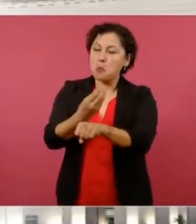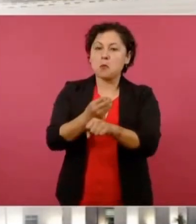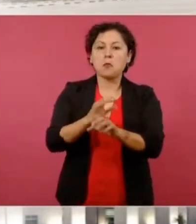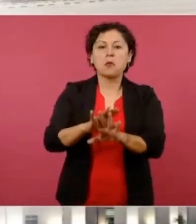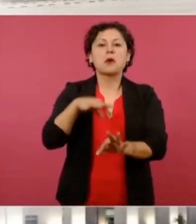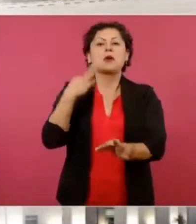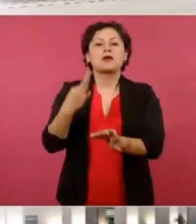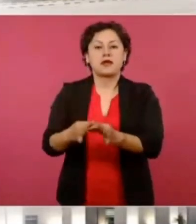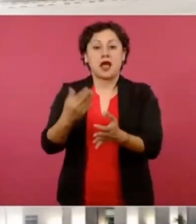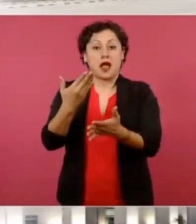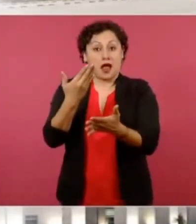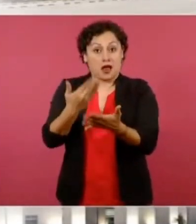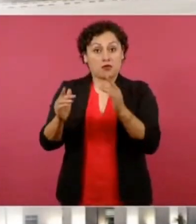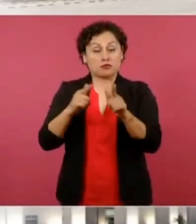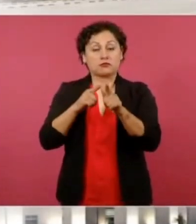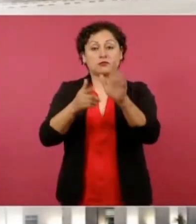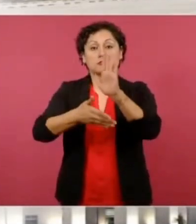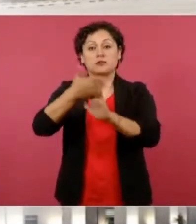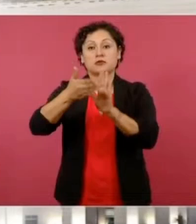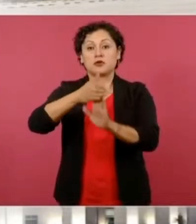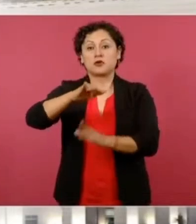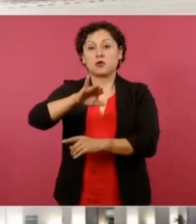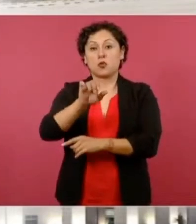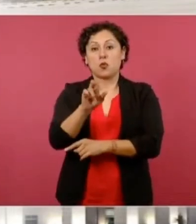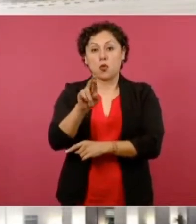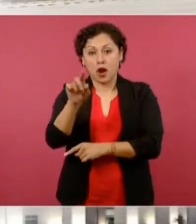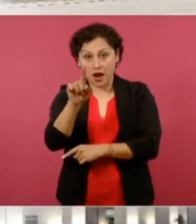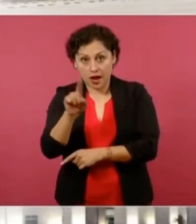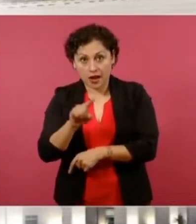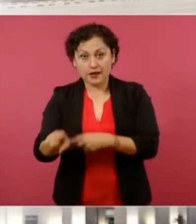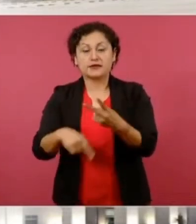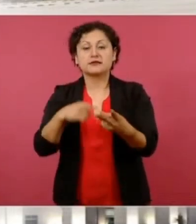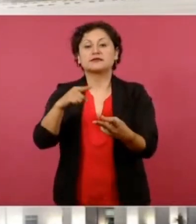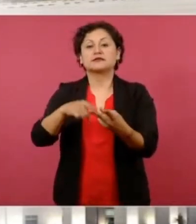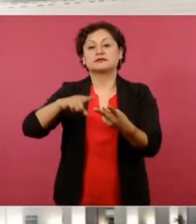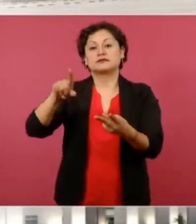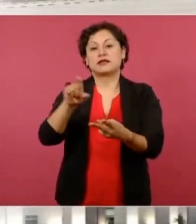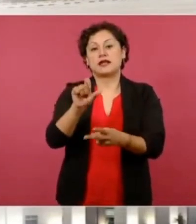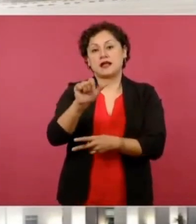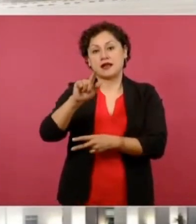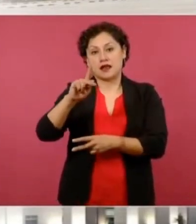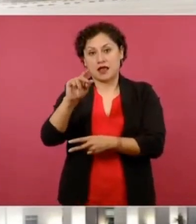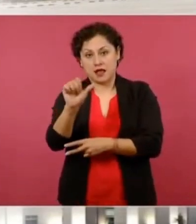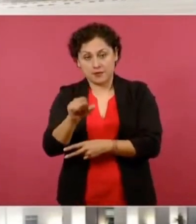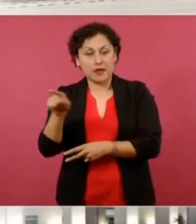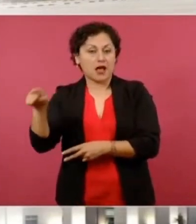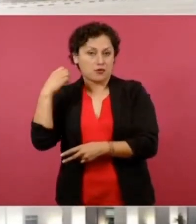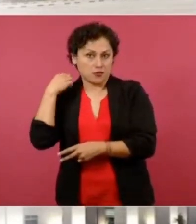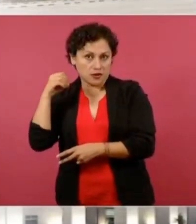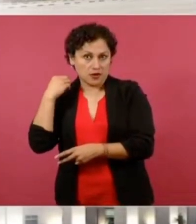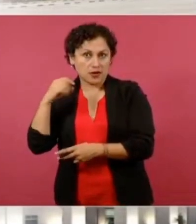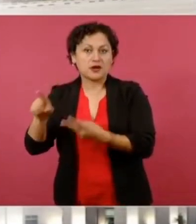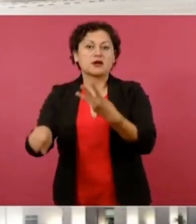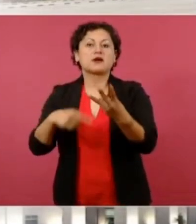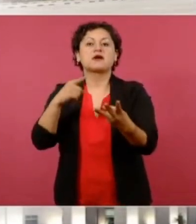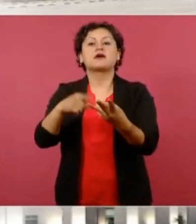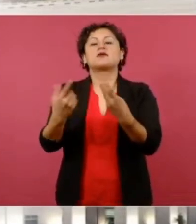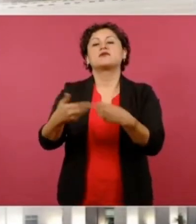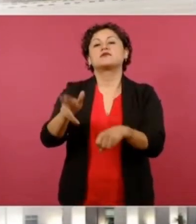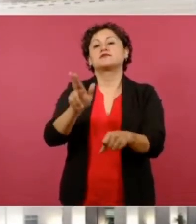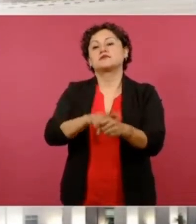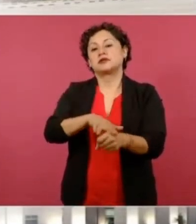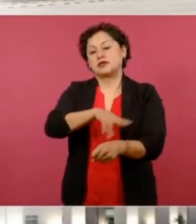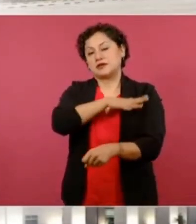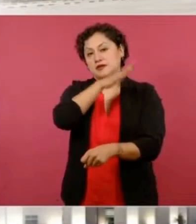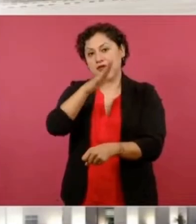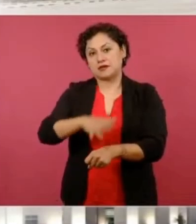Juárez, de Jalapa, de Ixtlán de Juárez, perdón, de Jalapa allá en Oaxaca, y el Hospital General de Tustepec, que